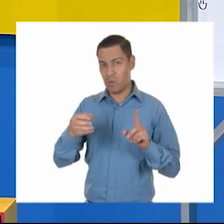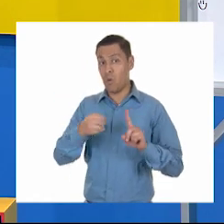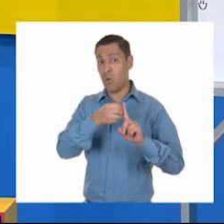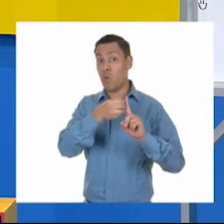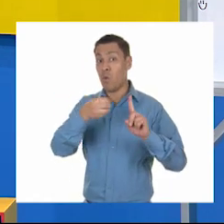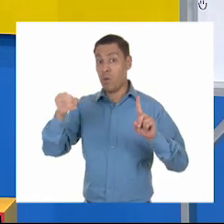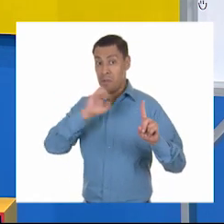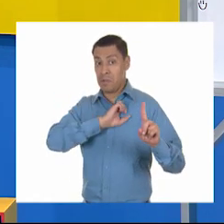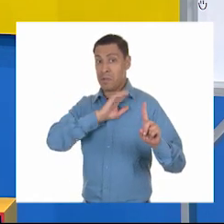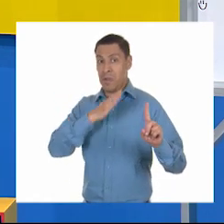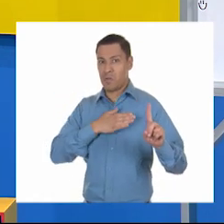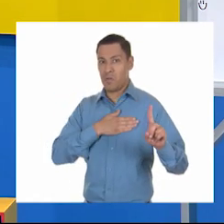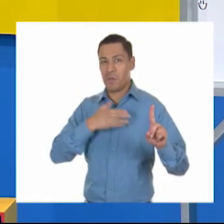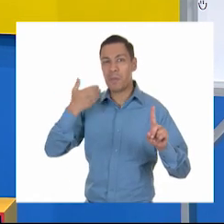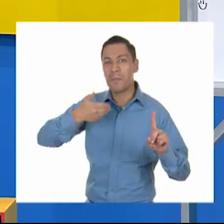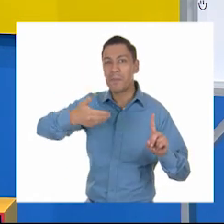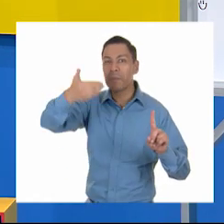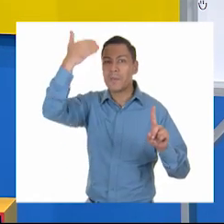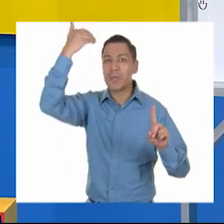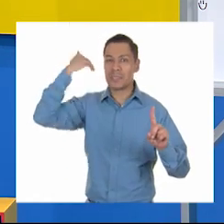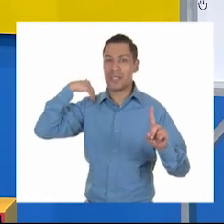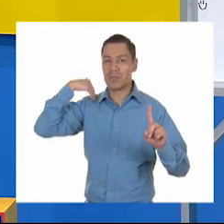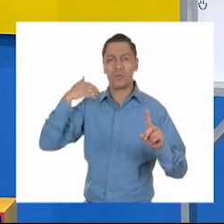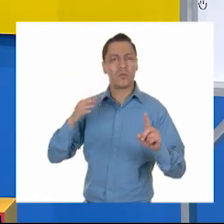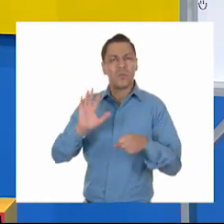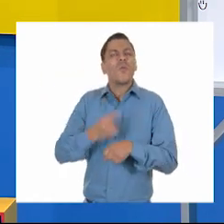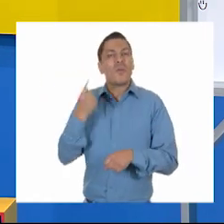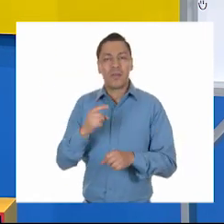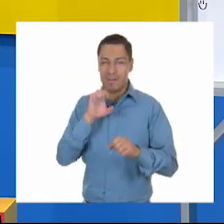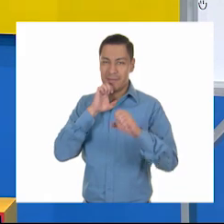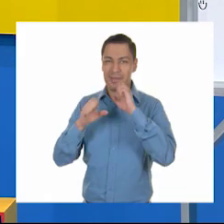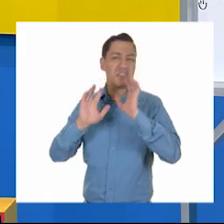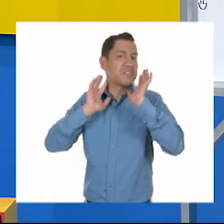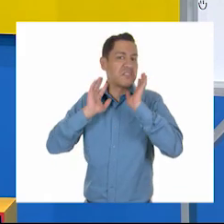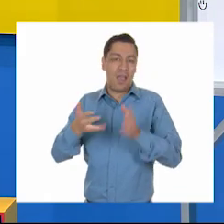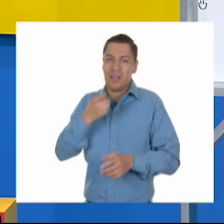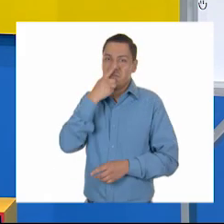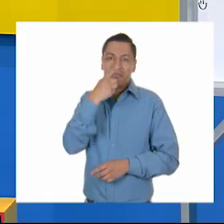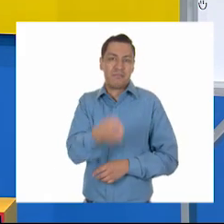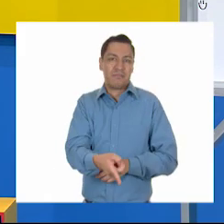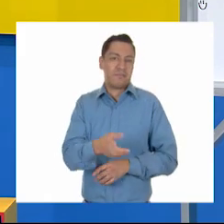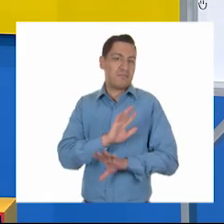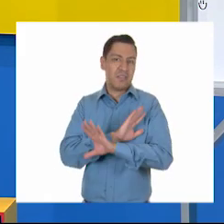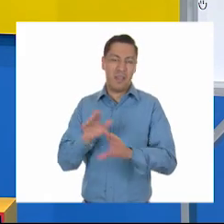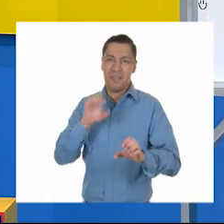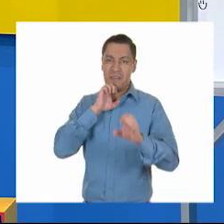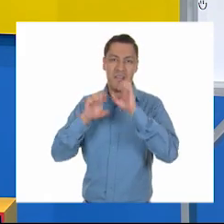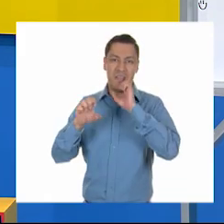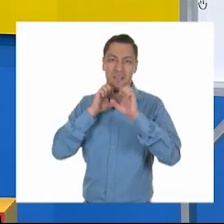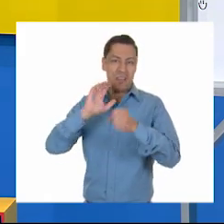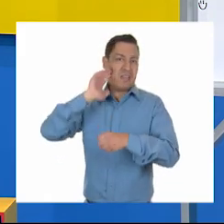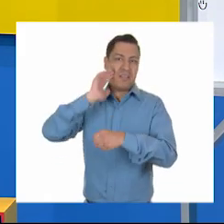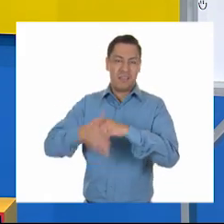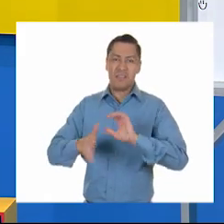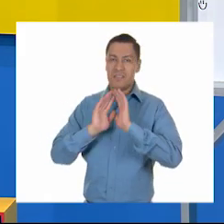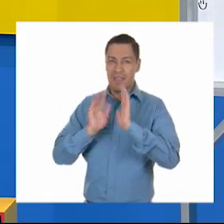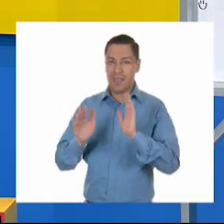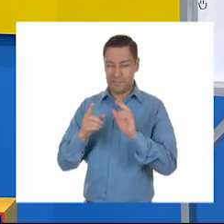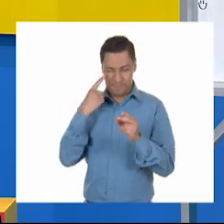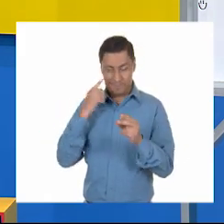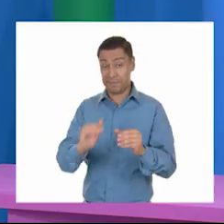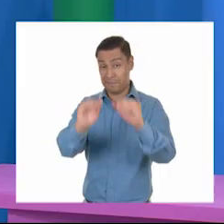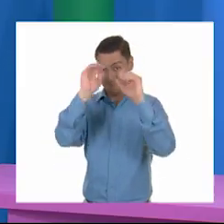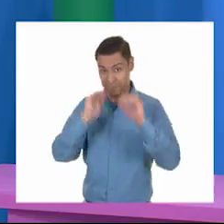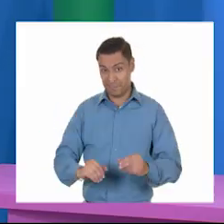refiriéndonos a cosas que ya fueron dichas en su momento. Es decir, cuando se dio la entrevista. ¿Vemos la segunda pregunta?